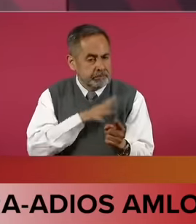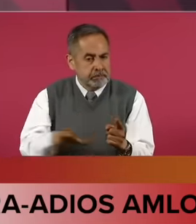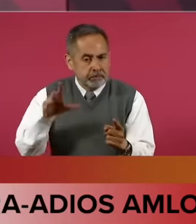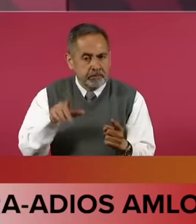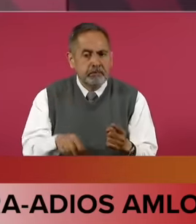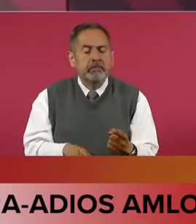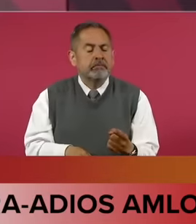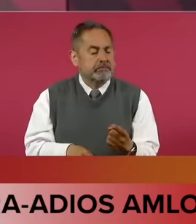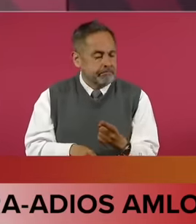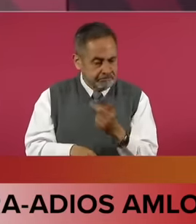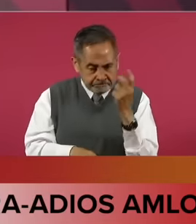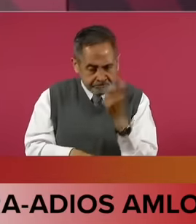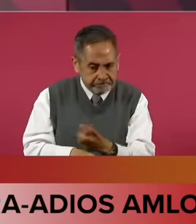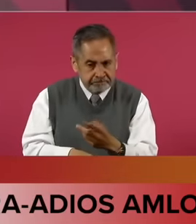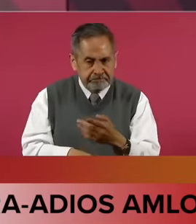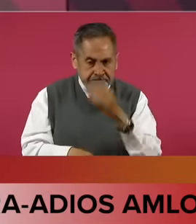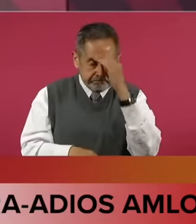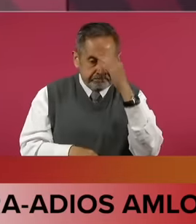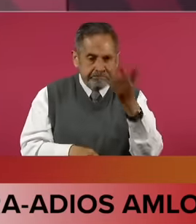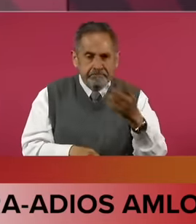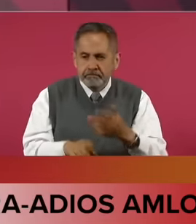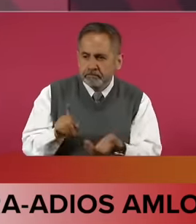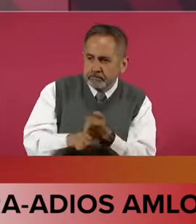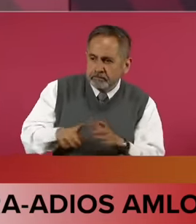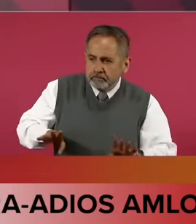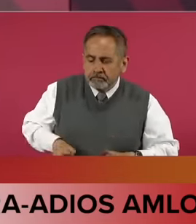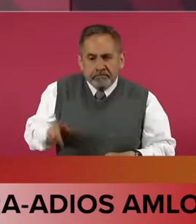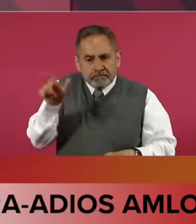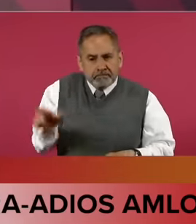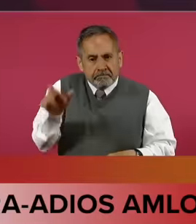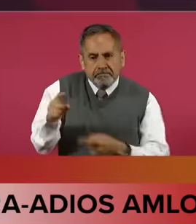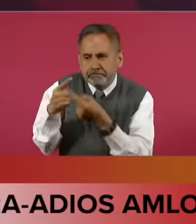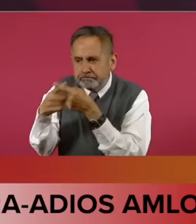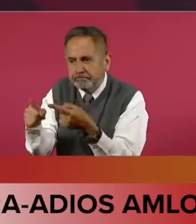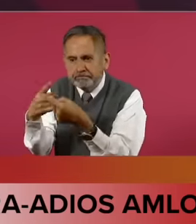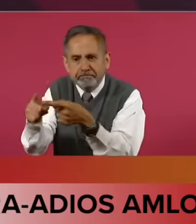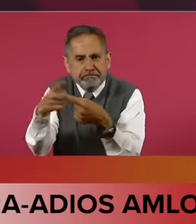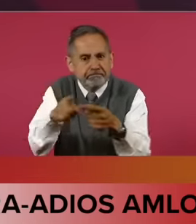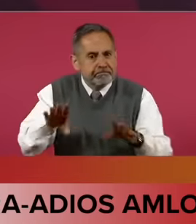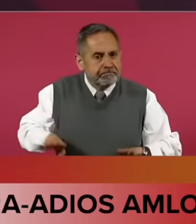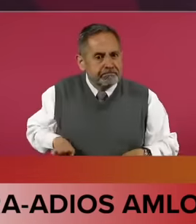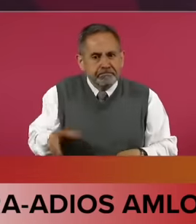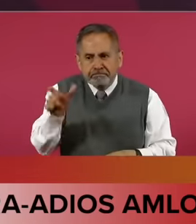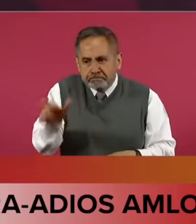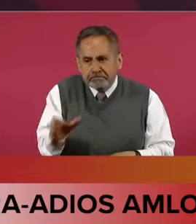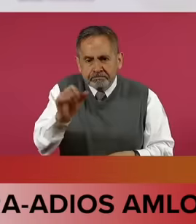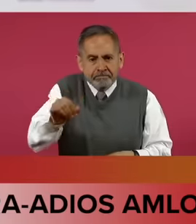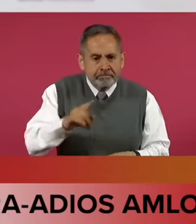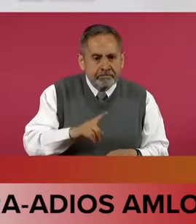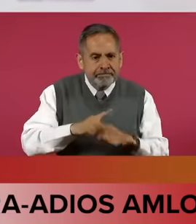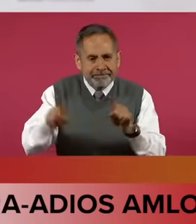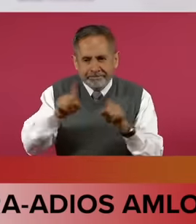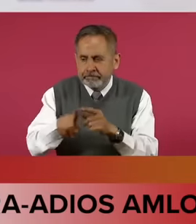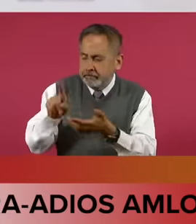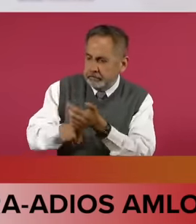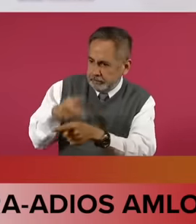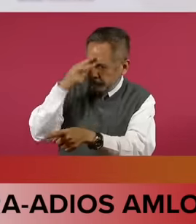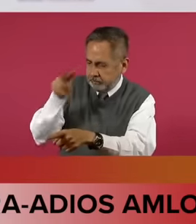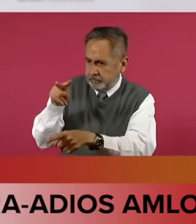el carácter de la gente en cada región, los varios Méxicos que